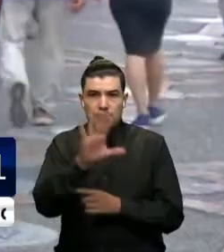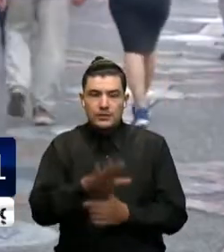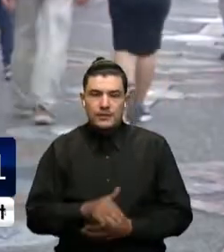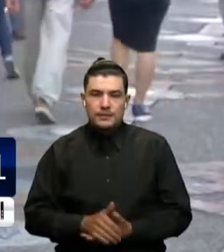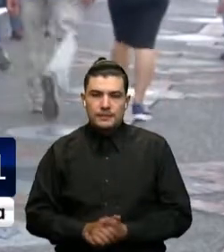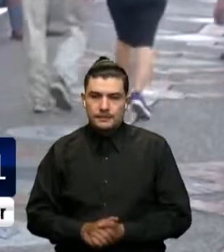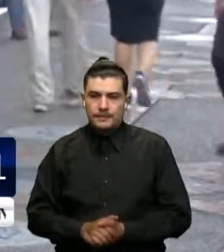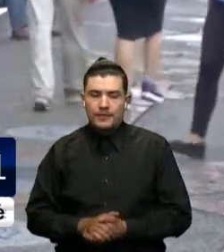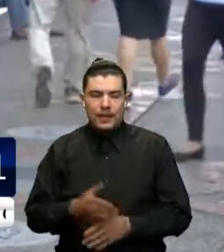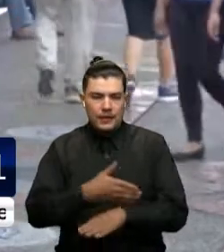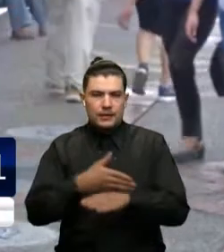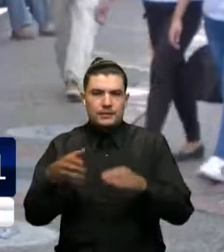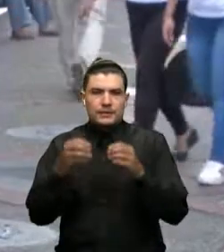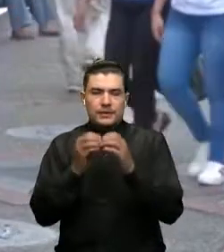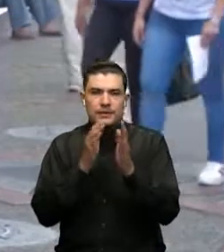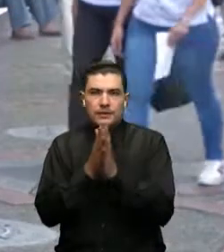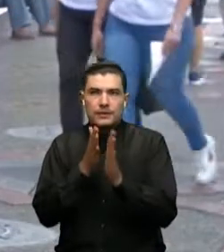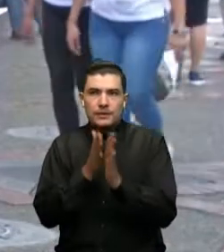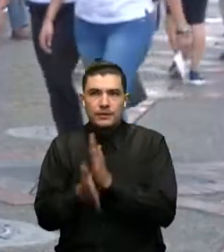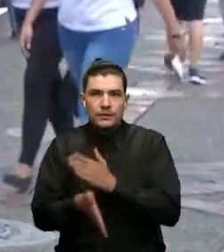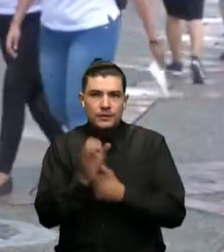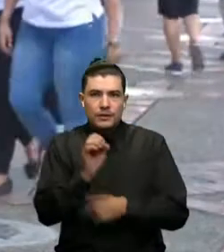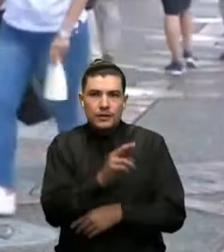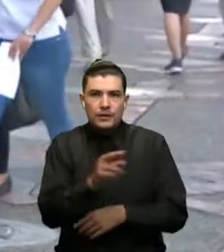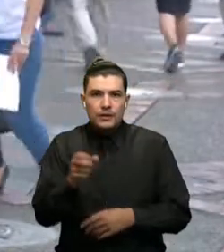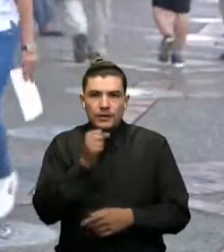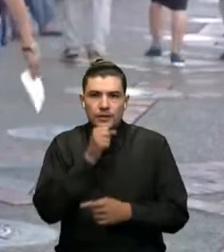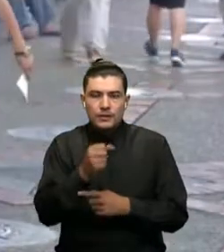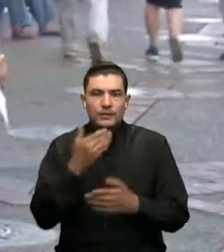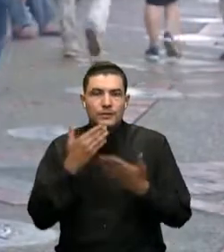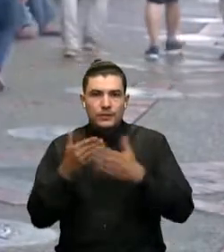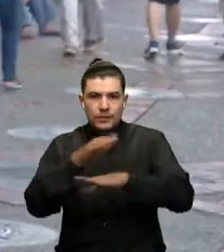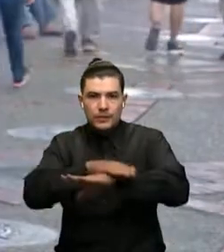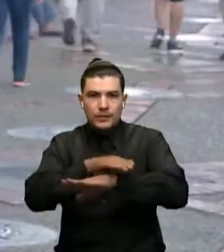esa es toda la información que manejamos por el momento continúa en ustedes compañeros en estudio